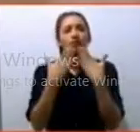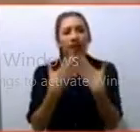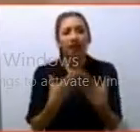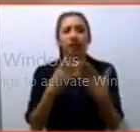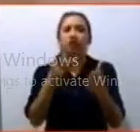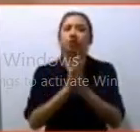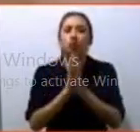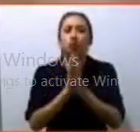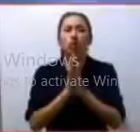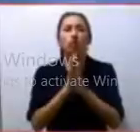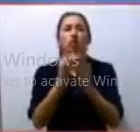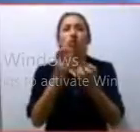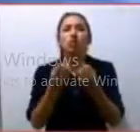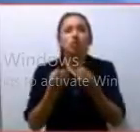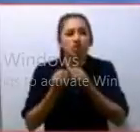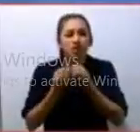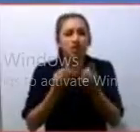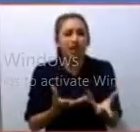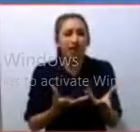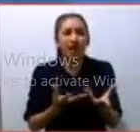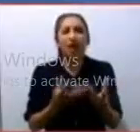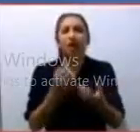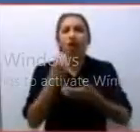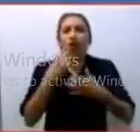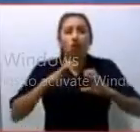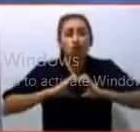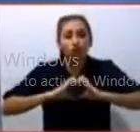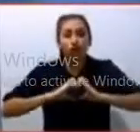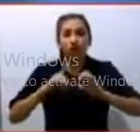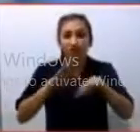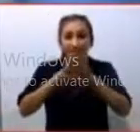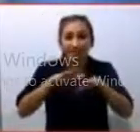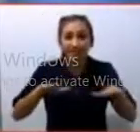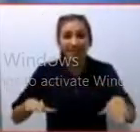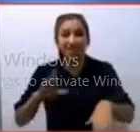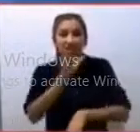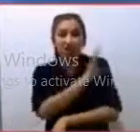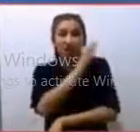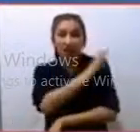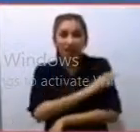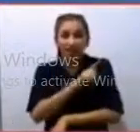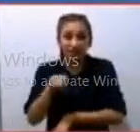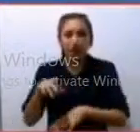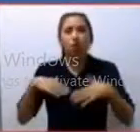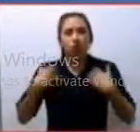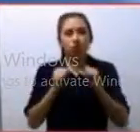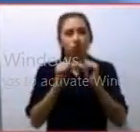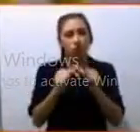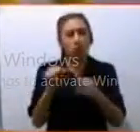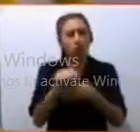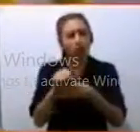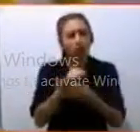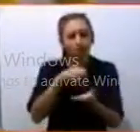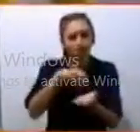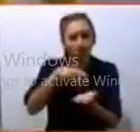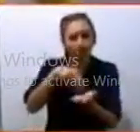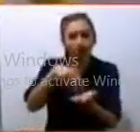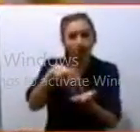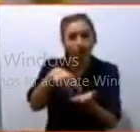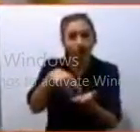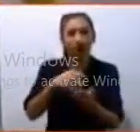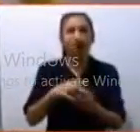colaborando con el corazón para que los niños de la clínica San Juan de Dios se puedan rehabilitar. Quiero